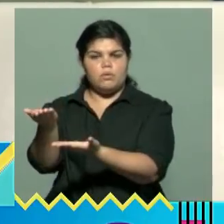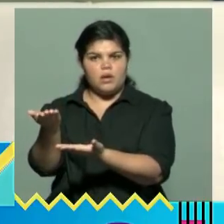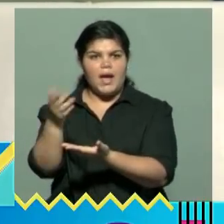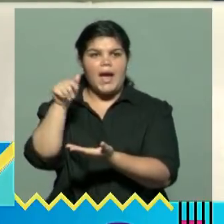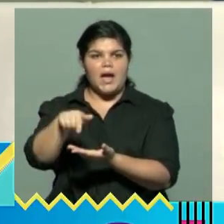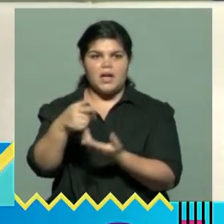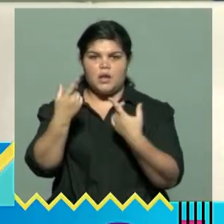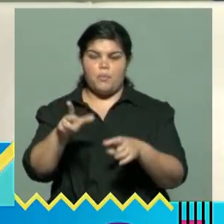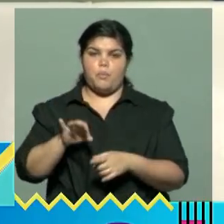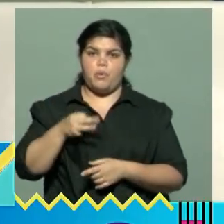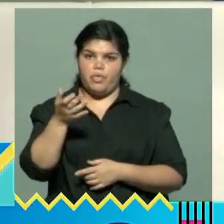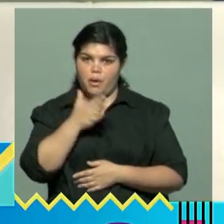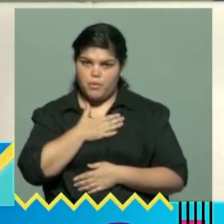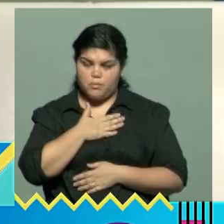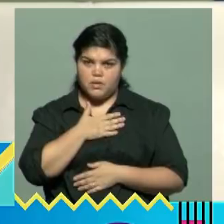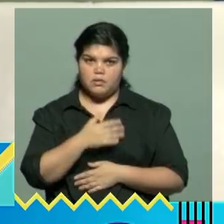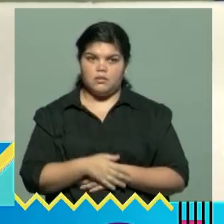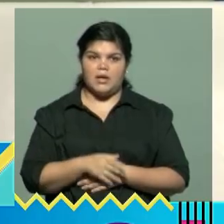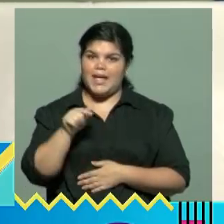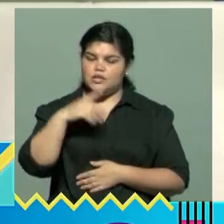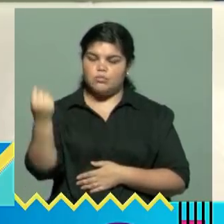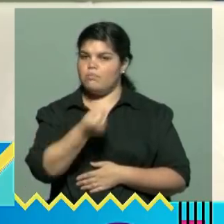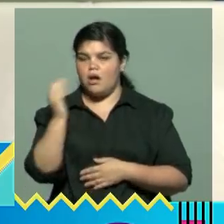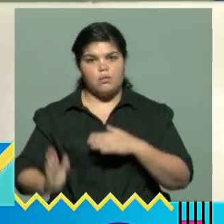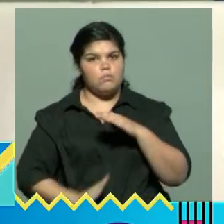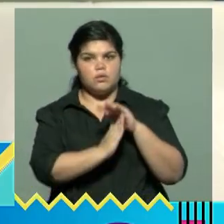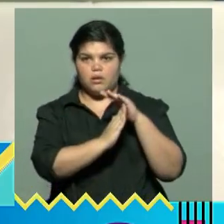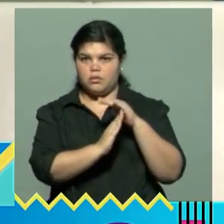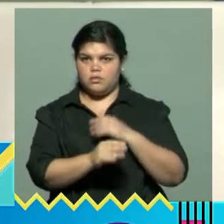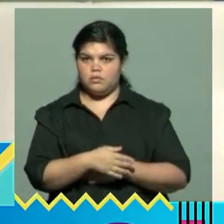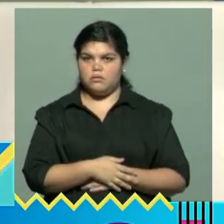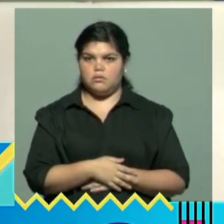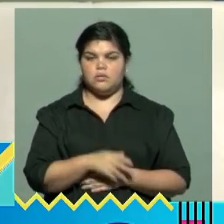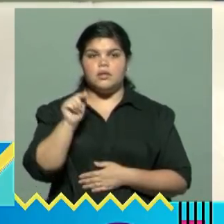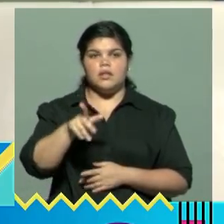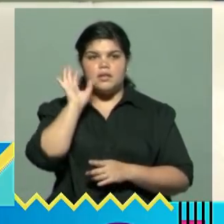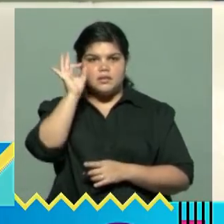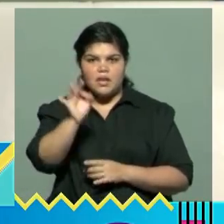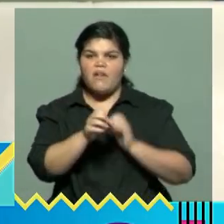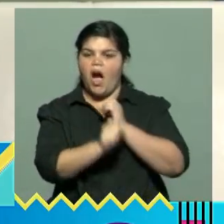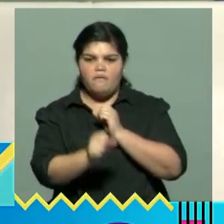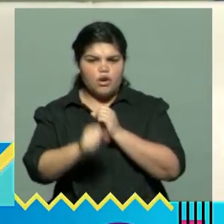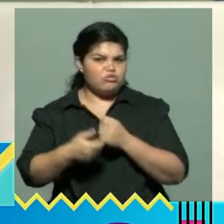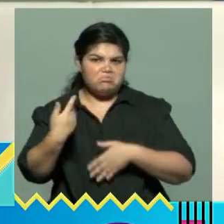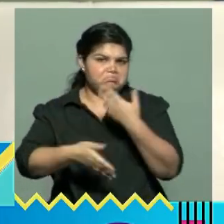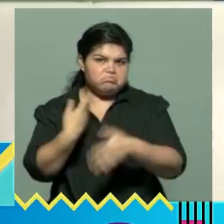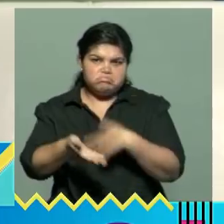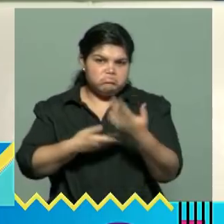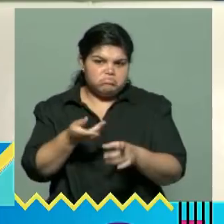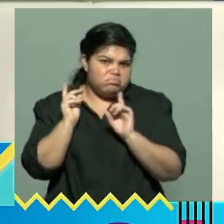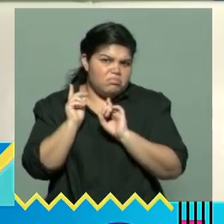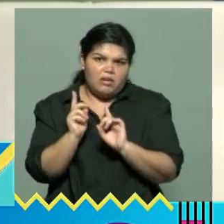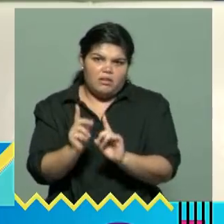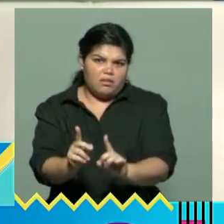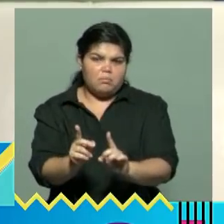para nuestra vida, que es, digamos, la principal que está en juego, porque los abortos se hacen igual. Y también creo que viene